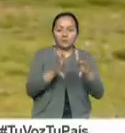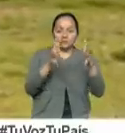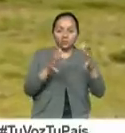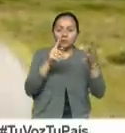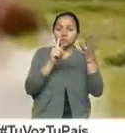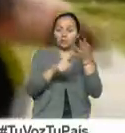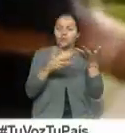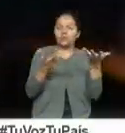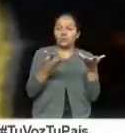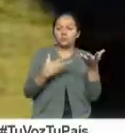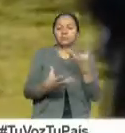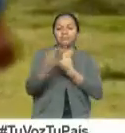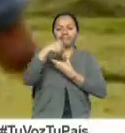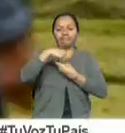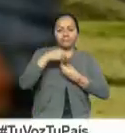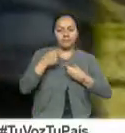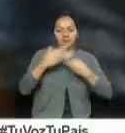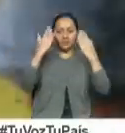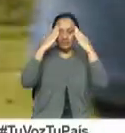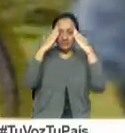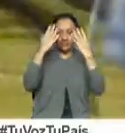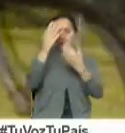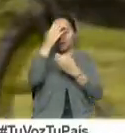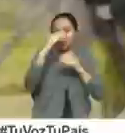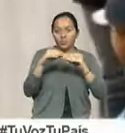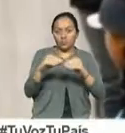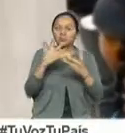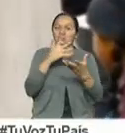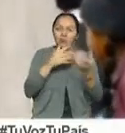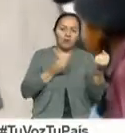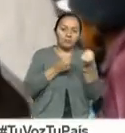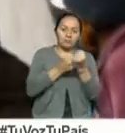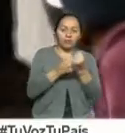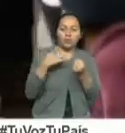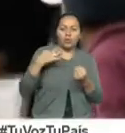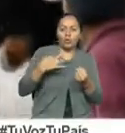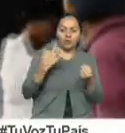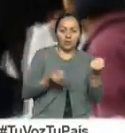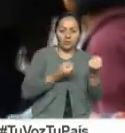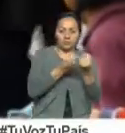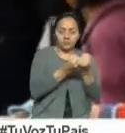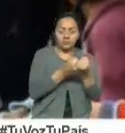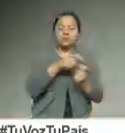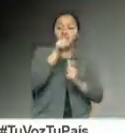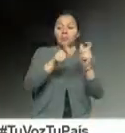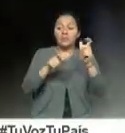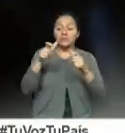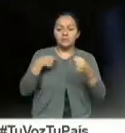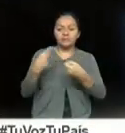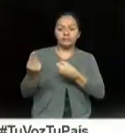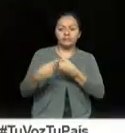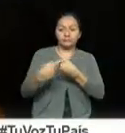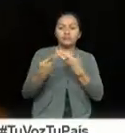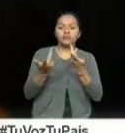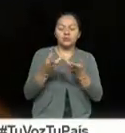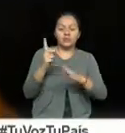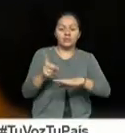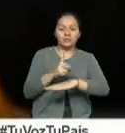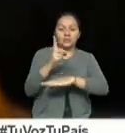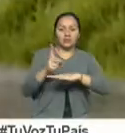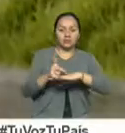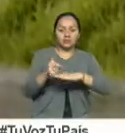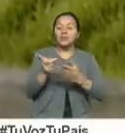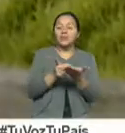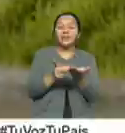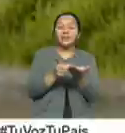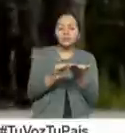para fortalecer la educación integral con el apoyo de voluntarios. Los participantes deben registrarse en las direcciones distritales